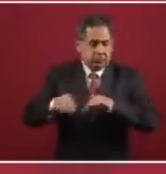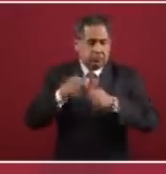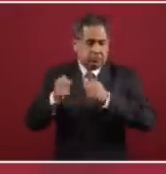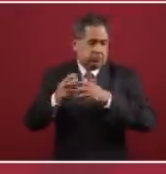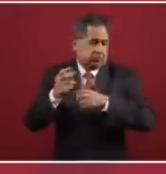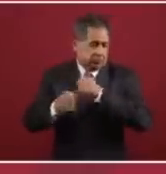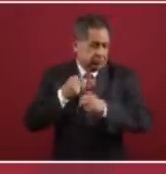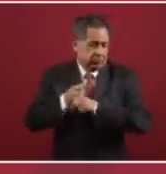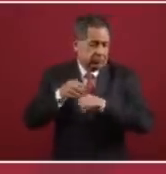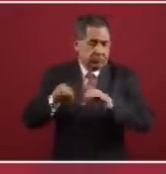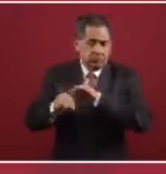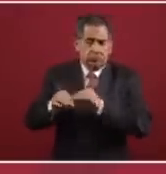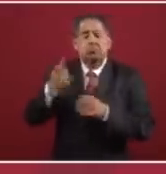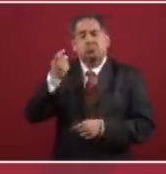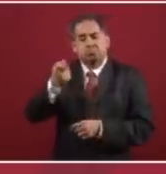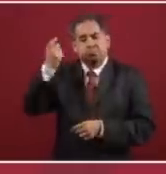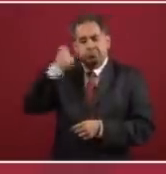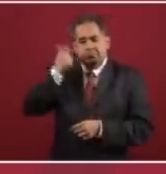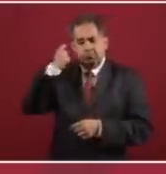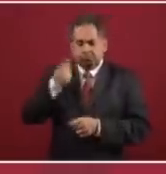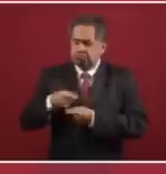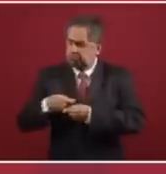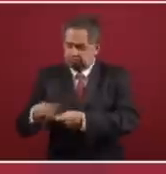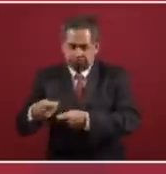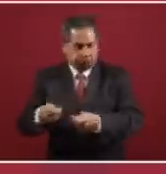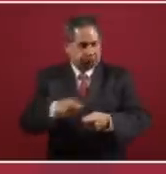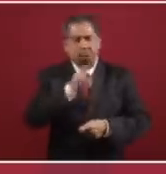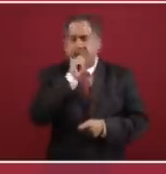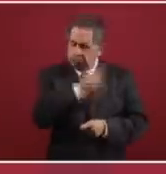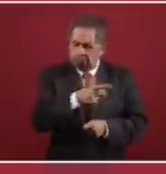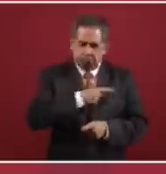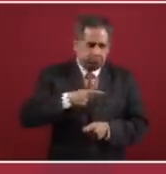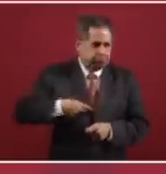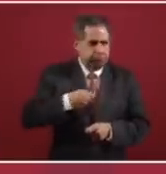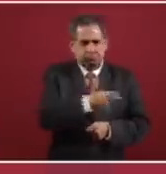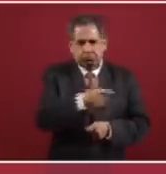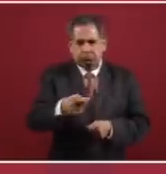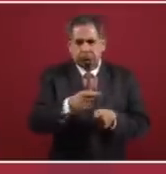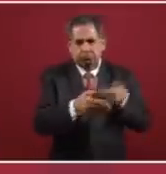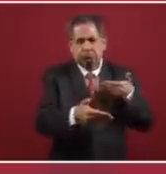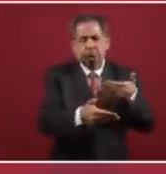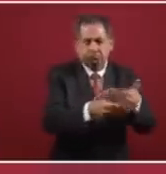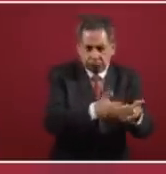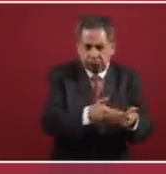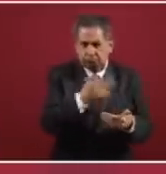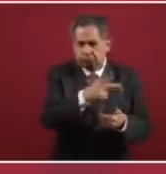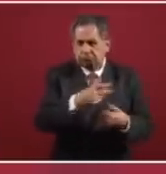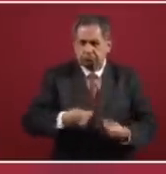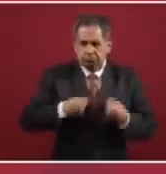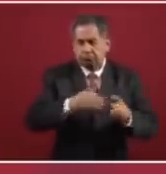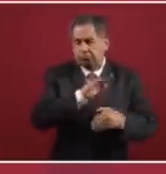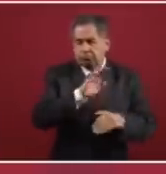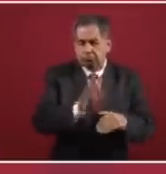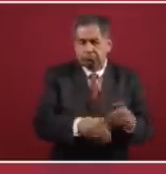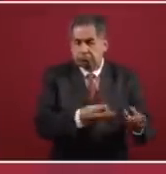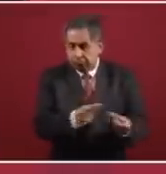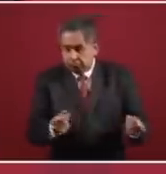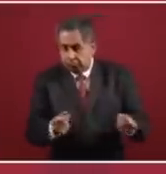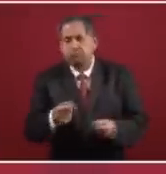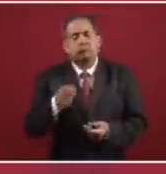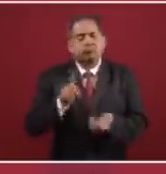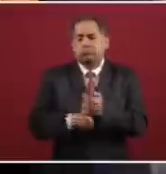tiempo y merece al final de su vida, en el último tramo de su existencia,